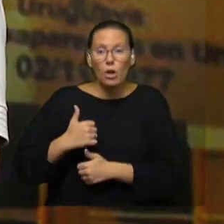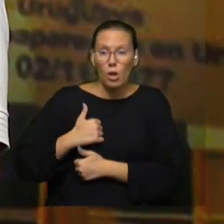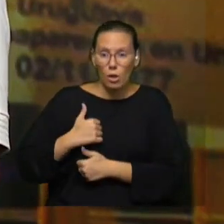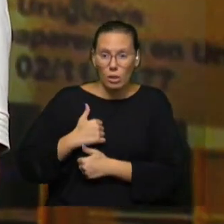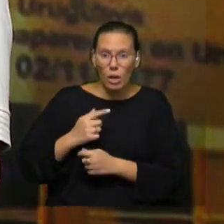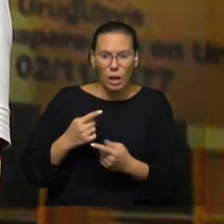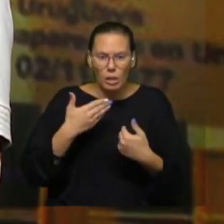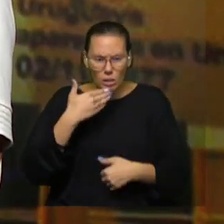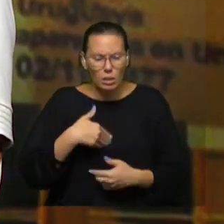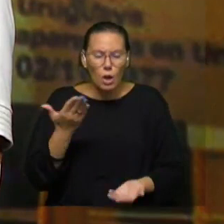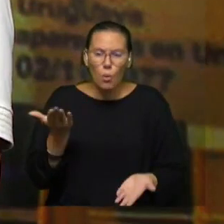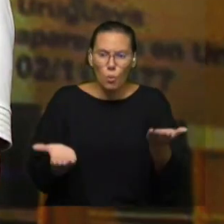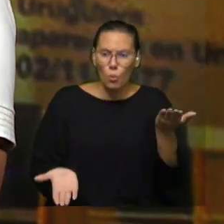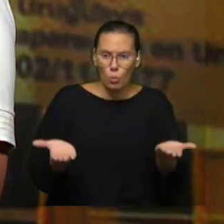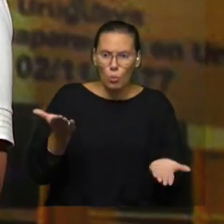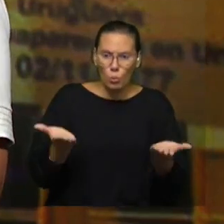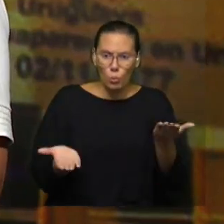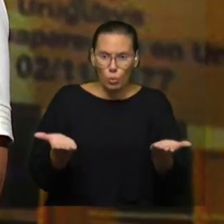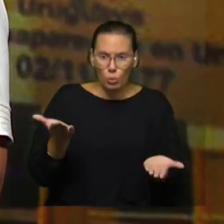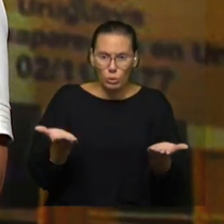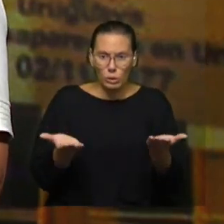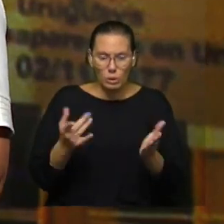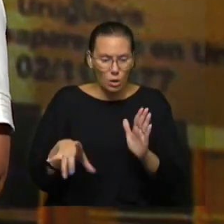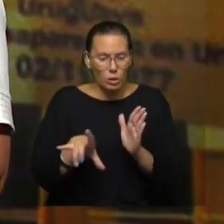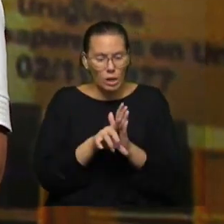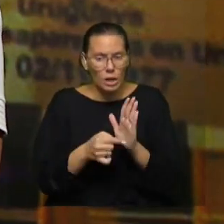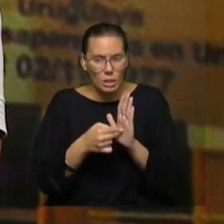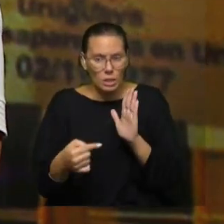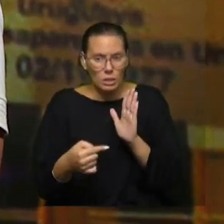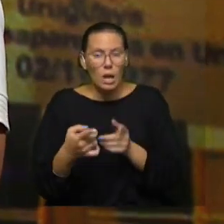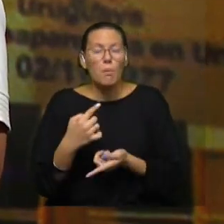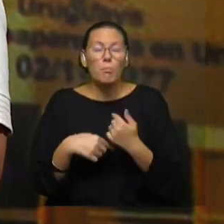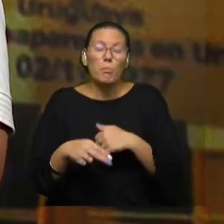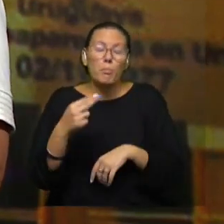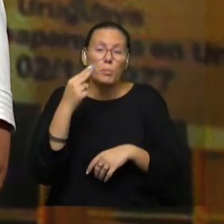hay justicia en lo que proyectó esta ley. El problema es que,